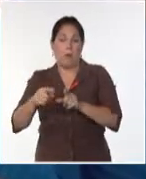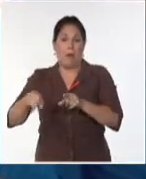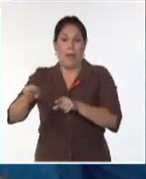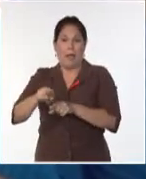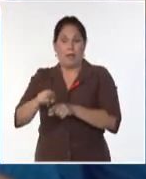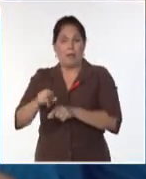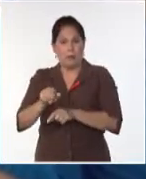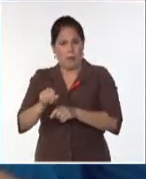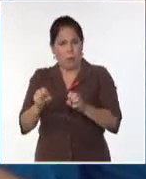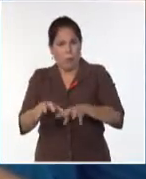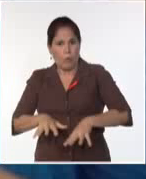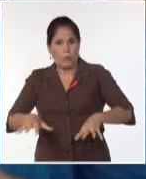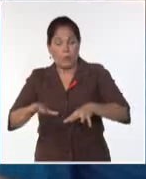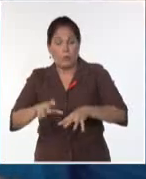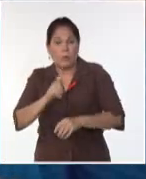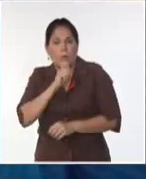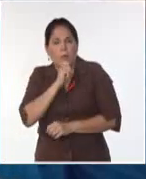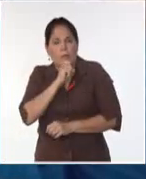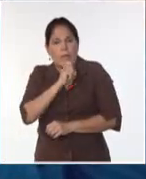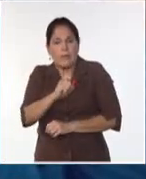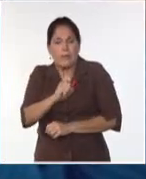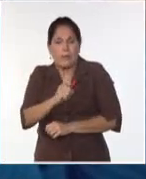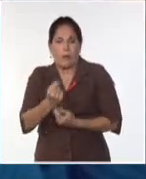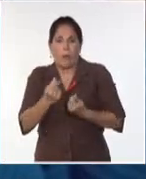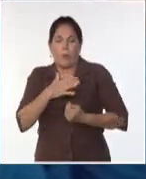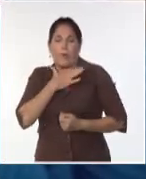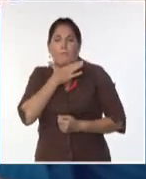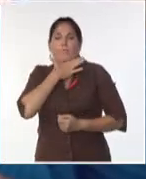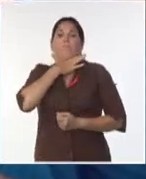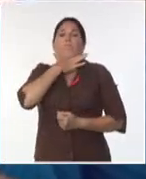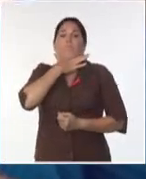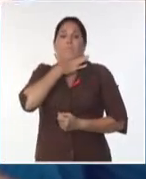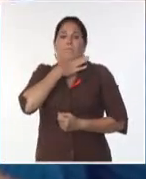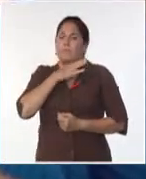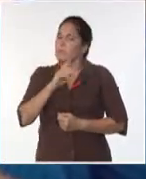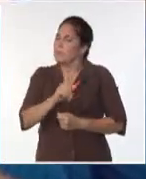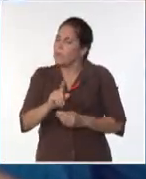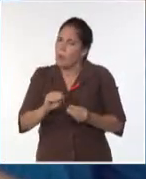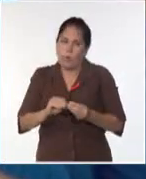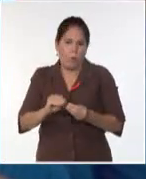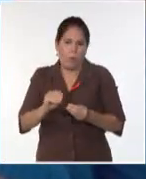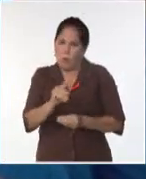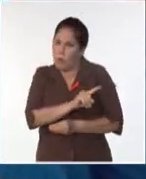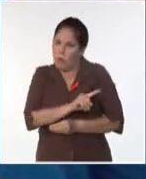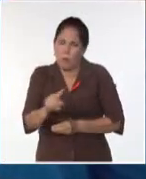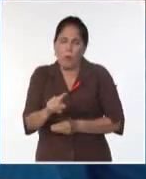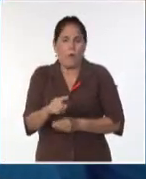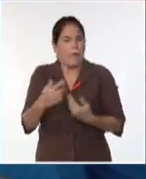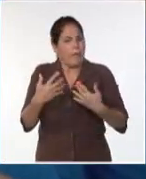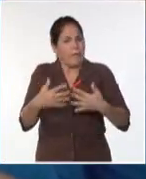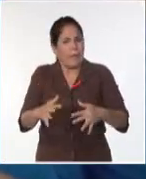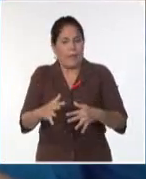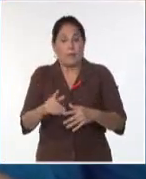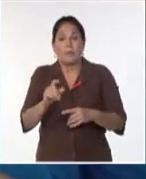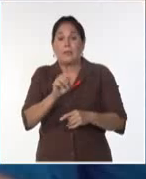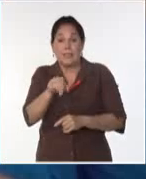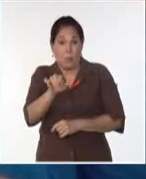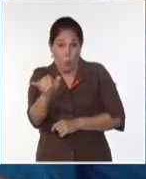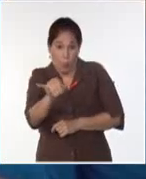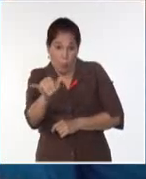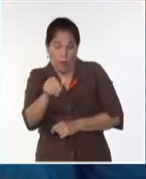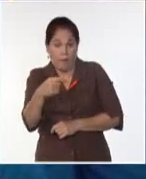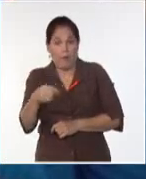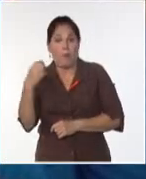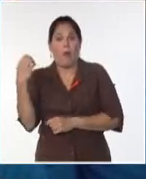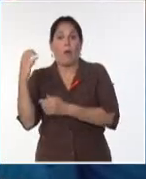tener condiciones muy adversas, y eso fue una decisión injusta que tuvo que ver inclusive con el apoyo de